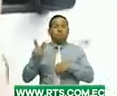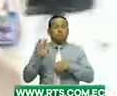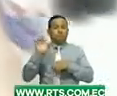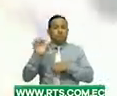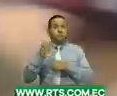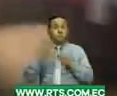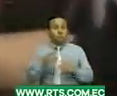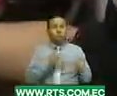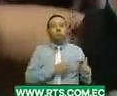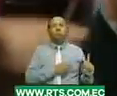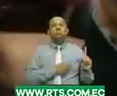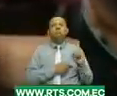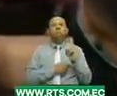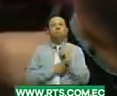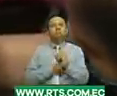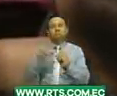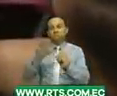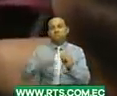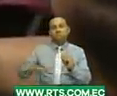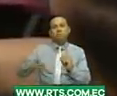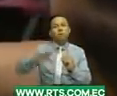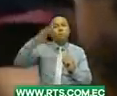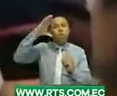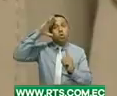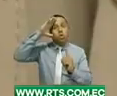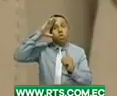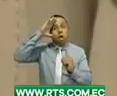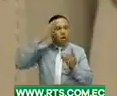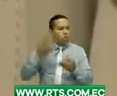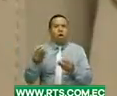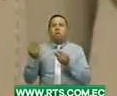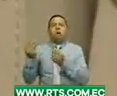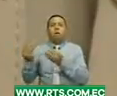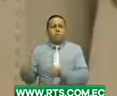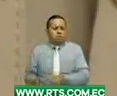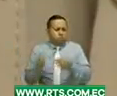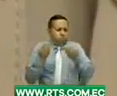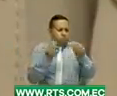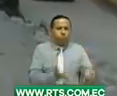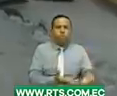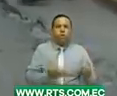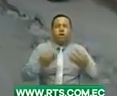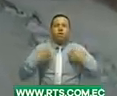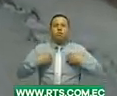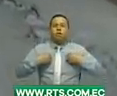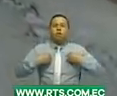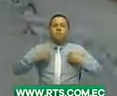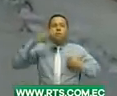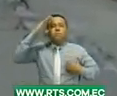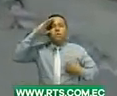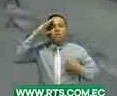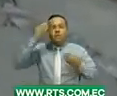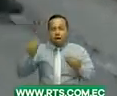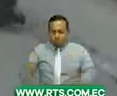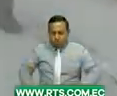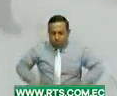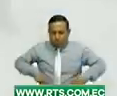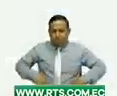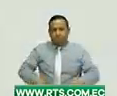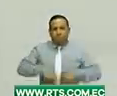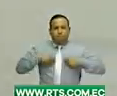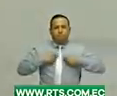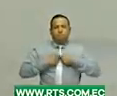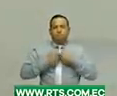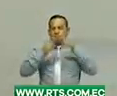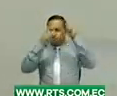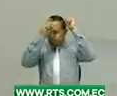zona 8. Rápidamente le fue entregado su uniforme con el rango de subteniente. Y en pocos minutos más, nuestro pequeño